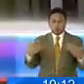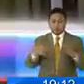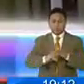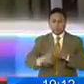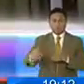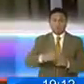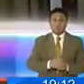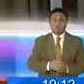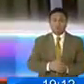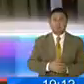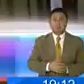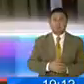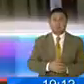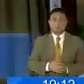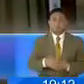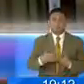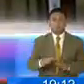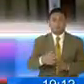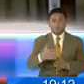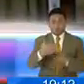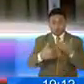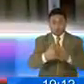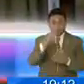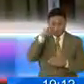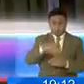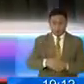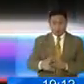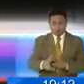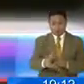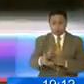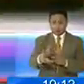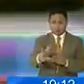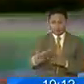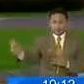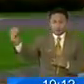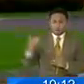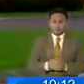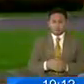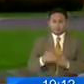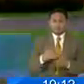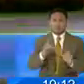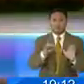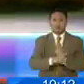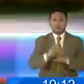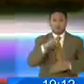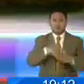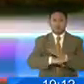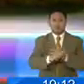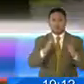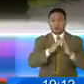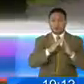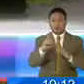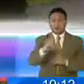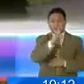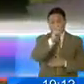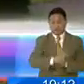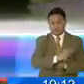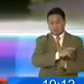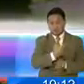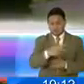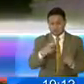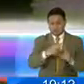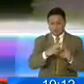Logran su cometido y en la persecución no se pudo dar con ellos. Según la denuncia, ingresaron a la casa de una persona que ellos